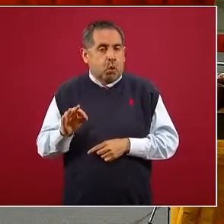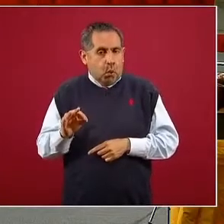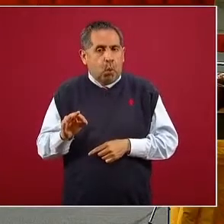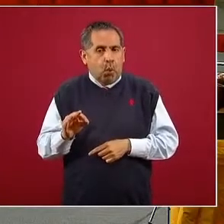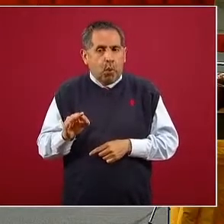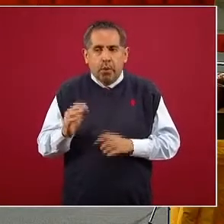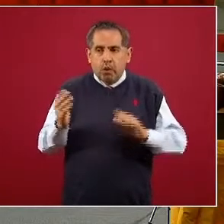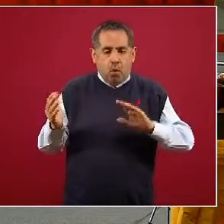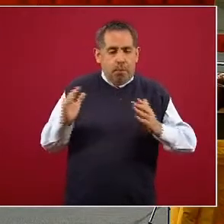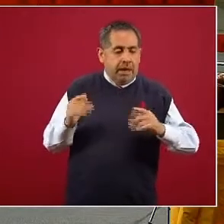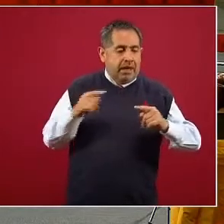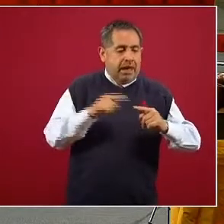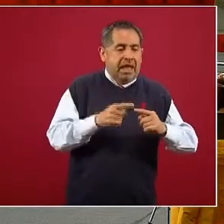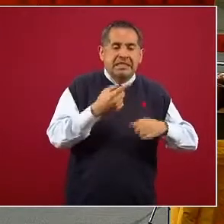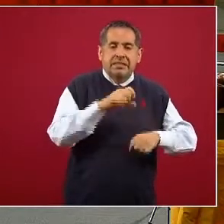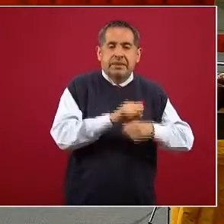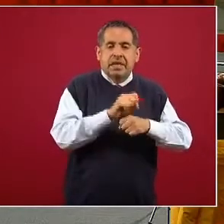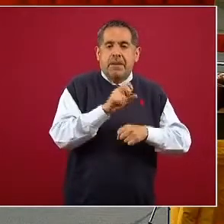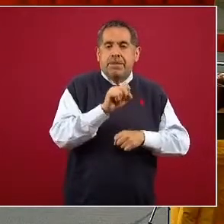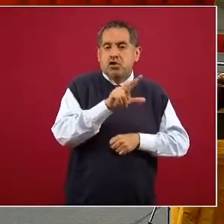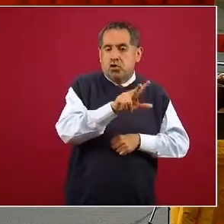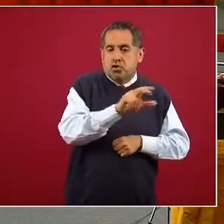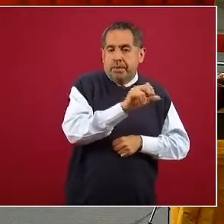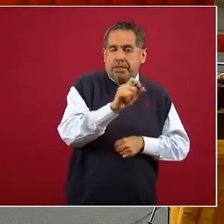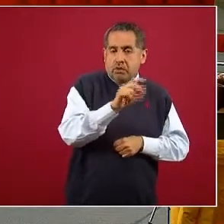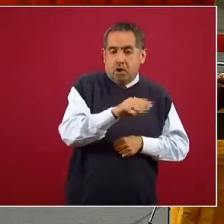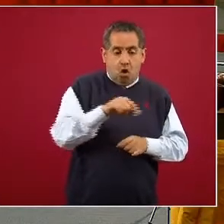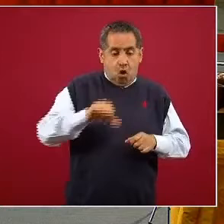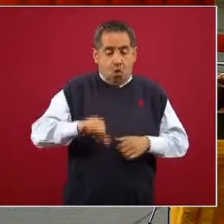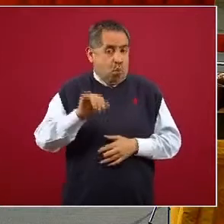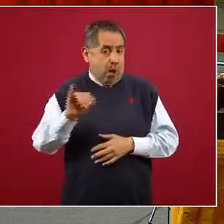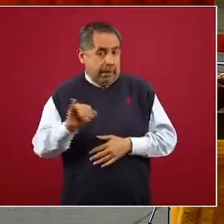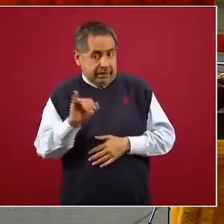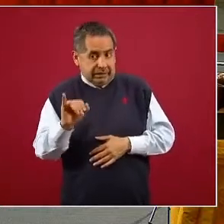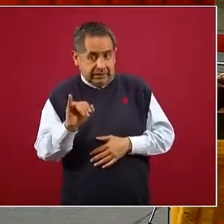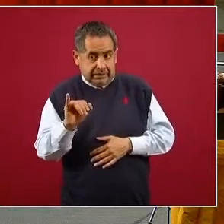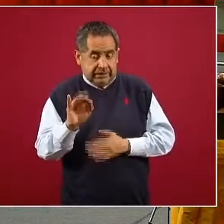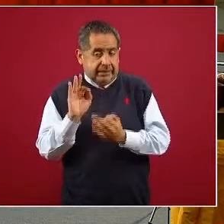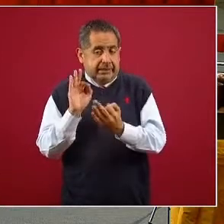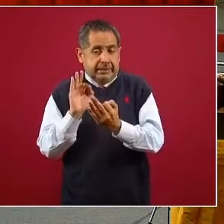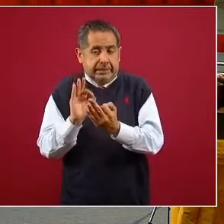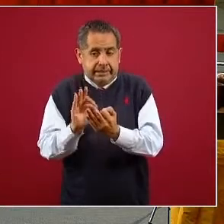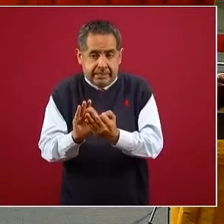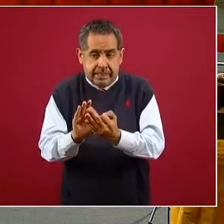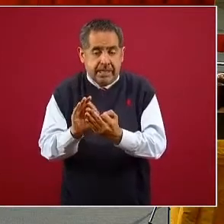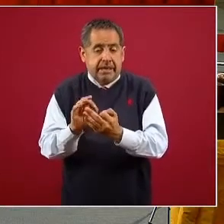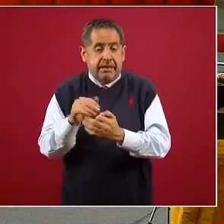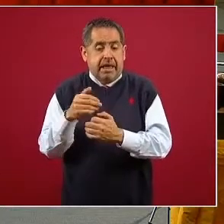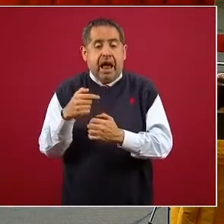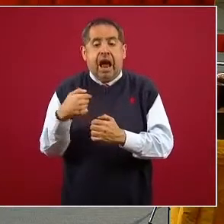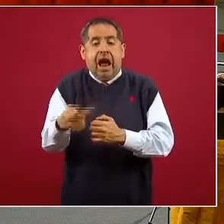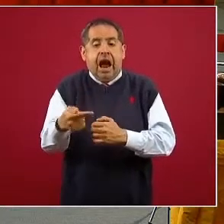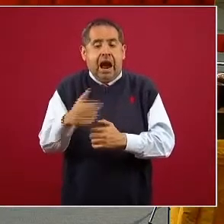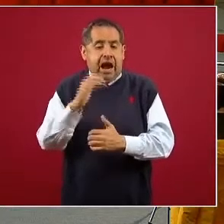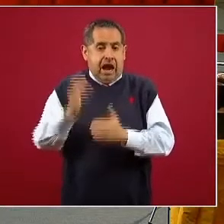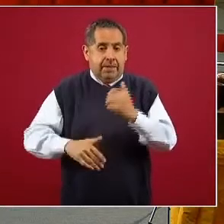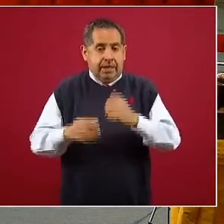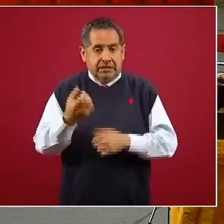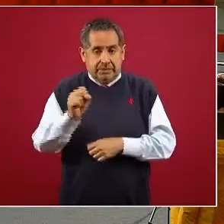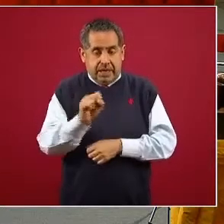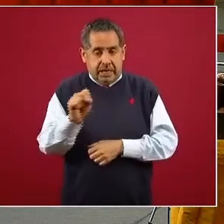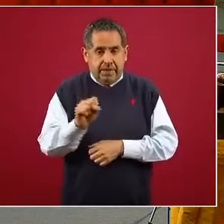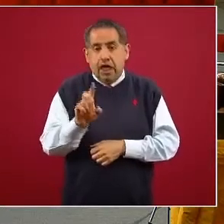de la semana 28 a la 29. Recordando que pues hoy es jueves, nos estamos acercando ya al cierre de esta semana y a partir del